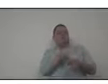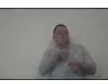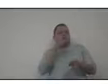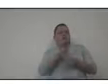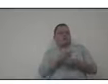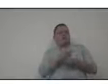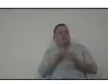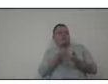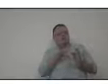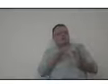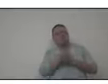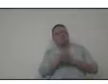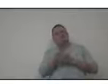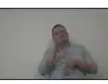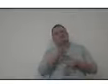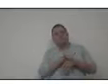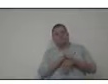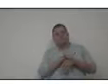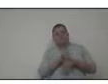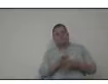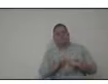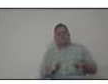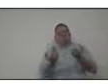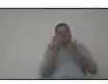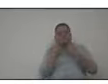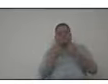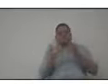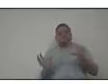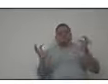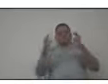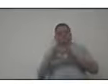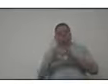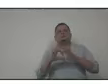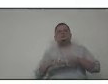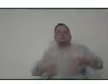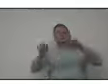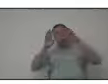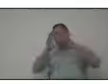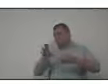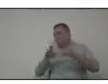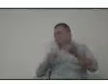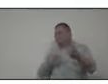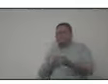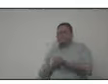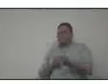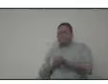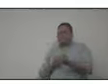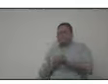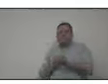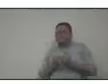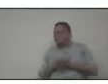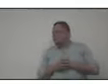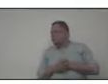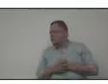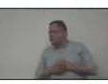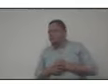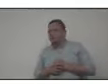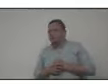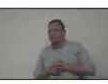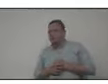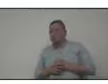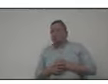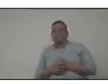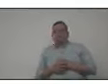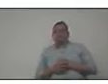y cuéntale al médico o cuéntenos a nosotros, porque realmente pues aún todavía nos falta un 10% para cumplir esa